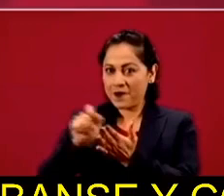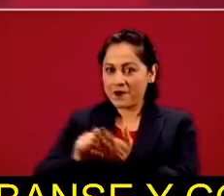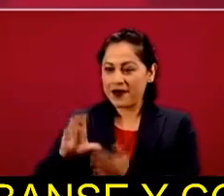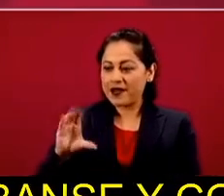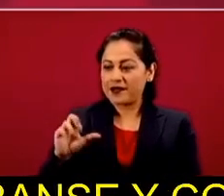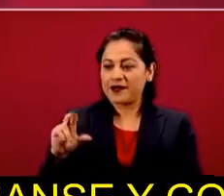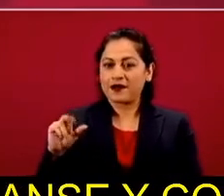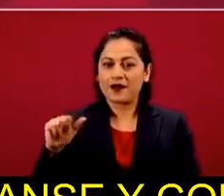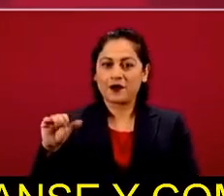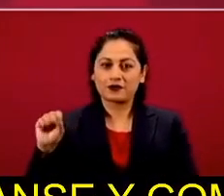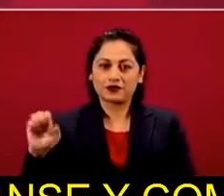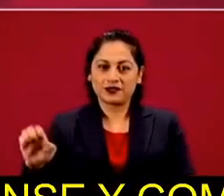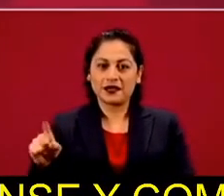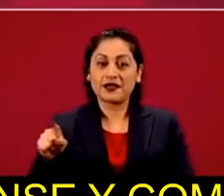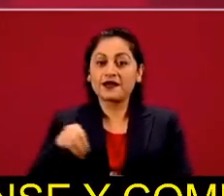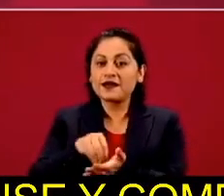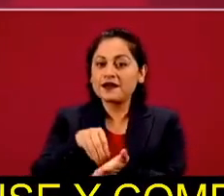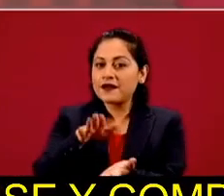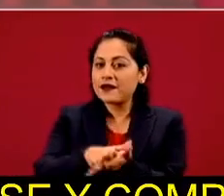publicado en el New York Times,